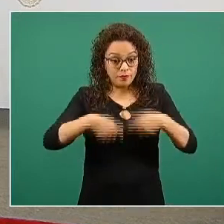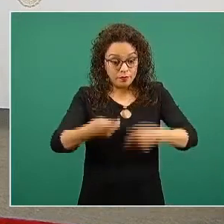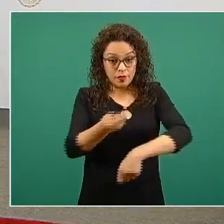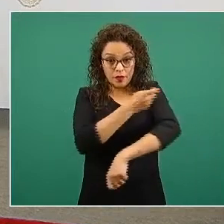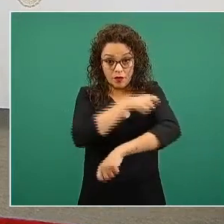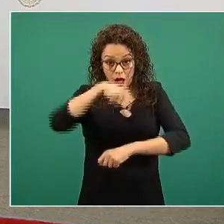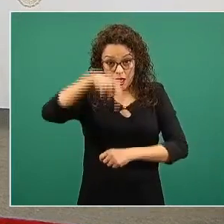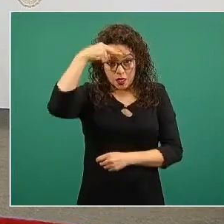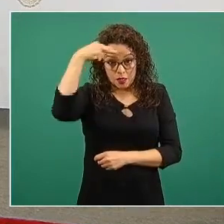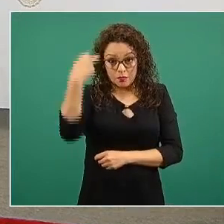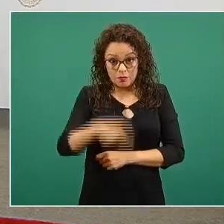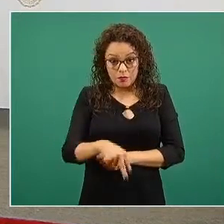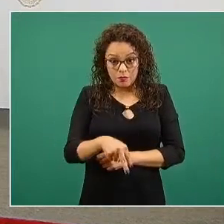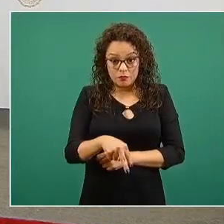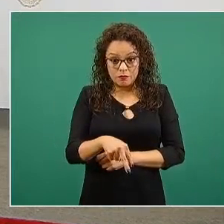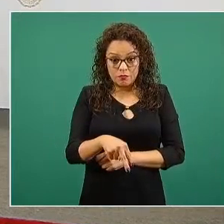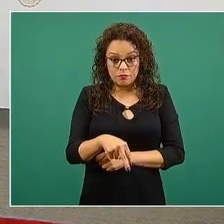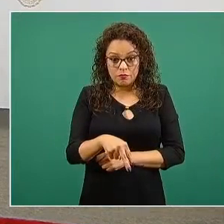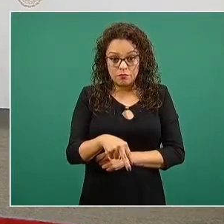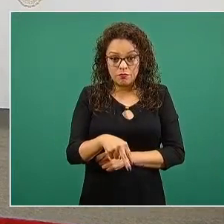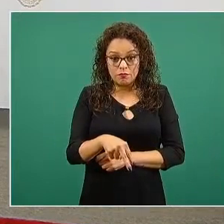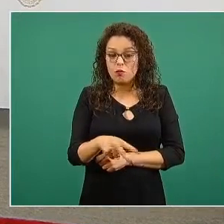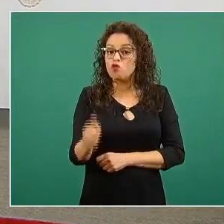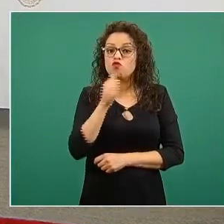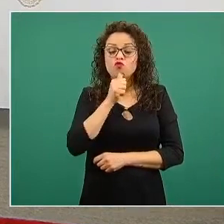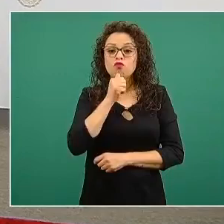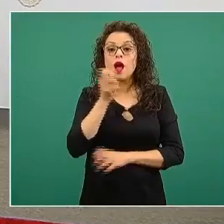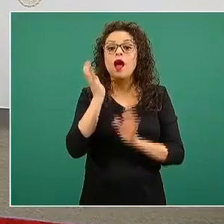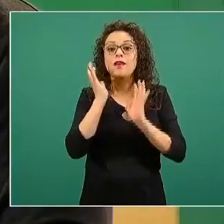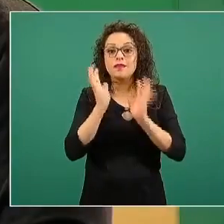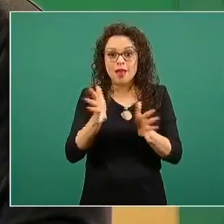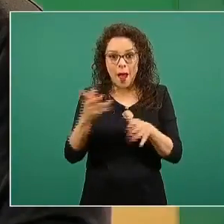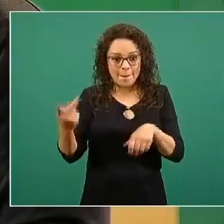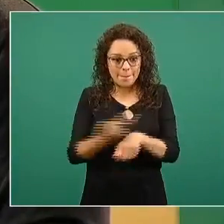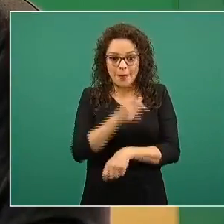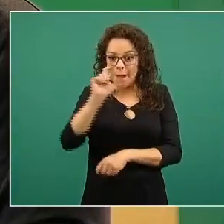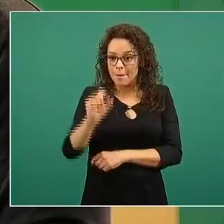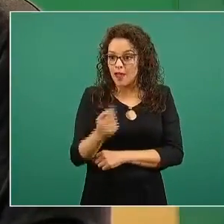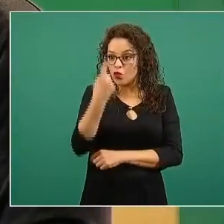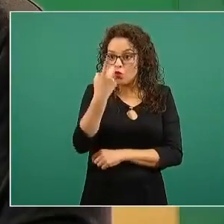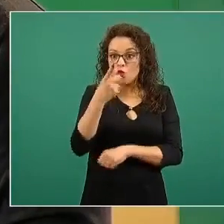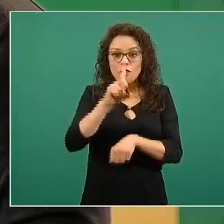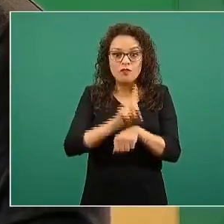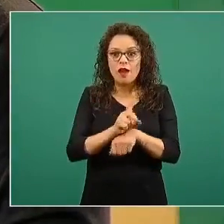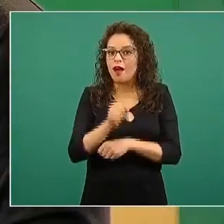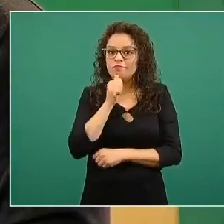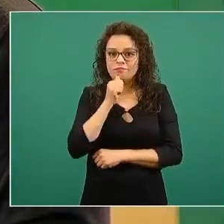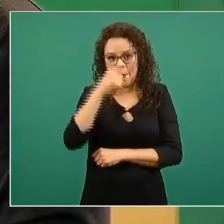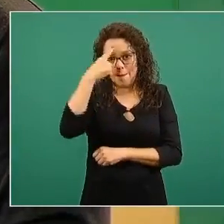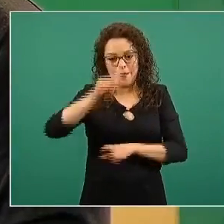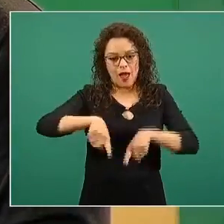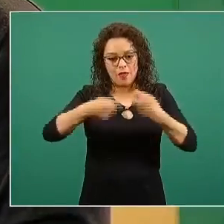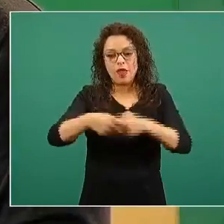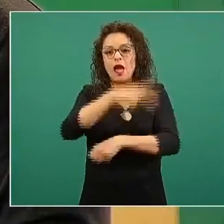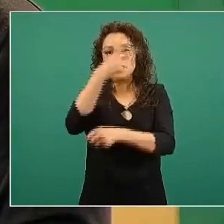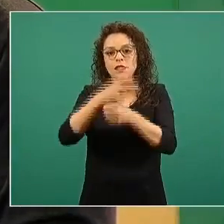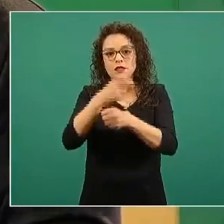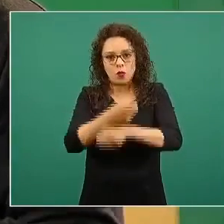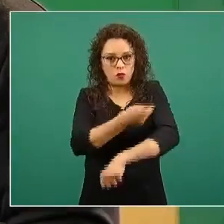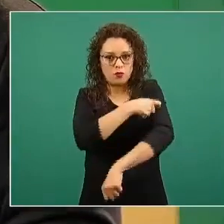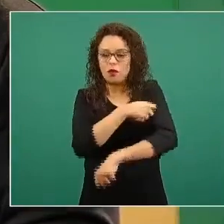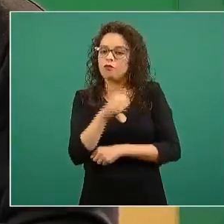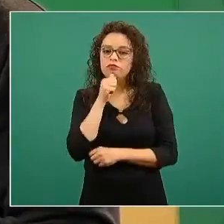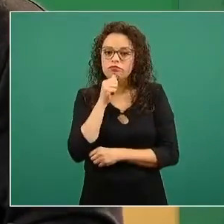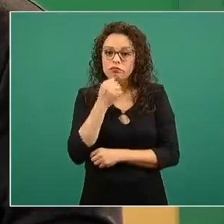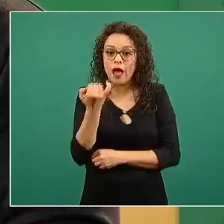México, todavía ninguna ha cumplido los primeros 21 días precisamente para recibir la segunda dosis. Por lo tanto, es información que todavía